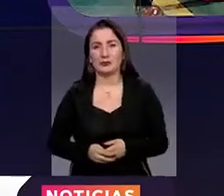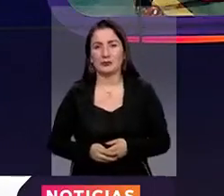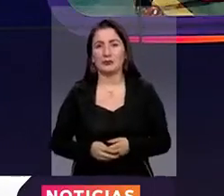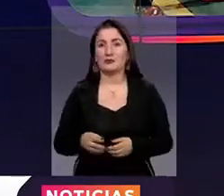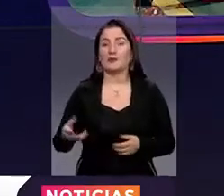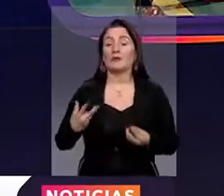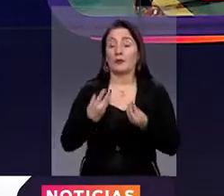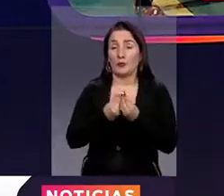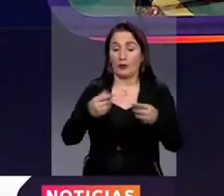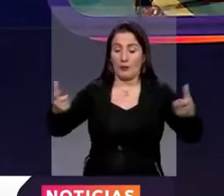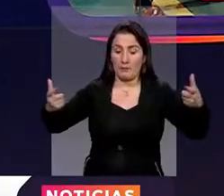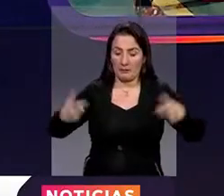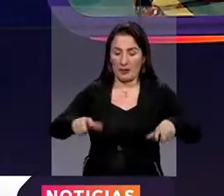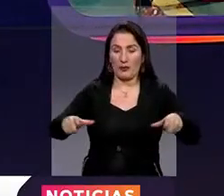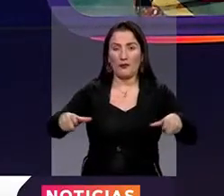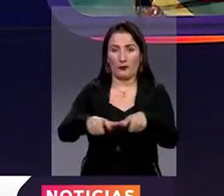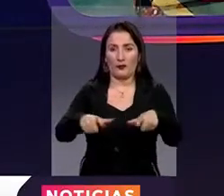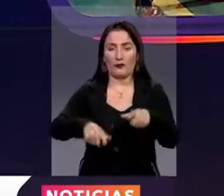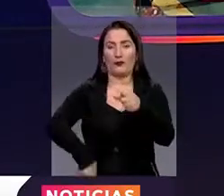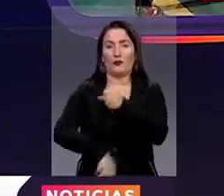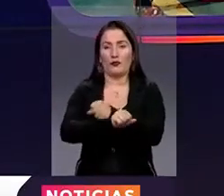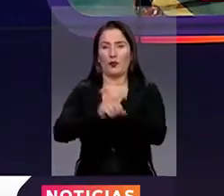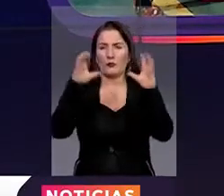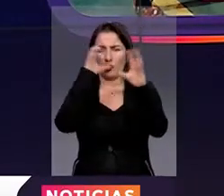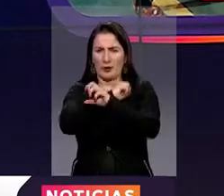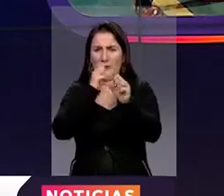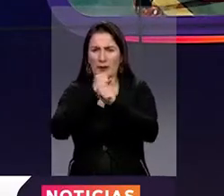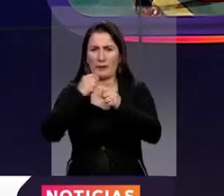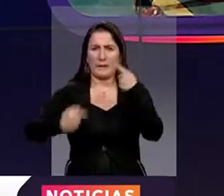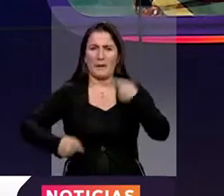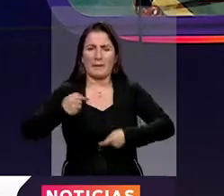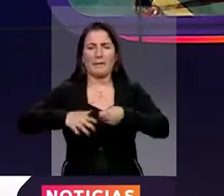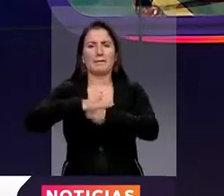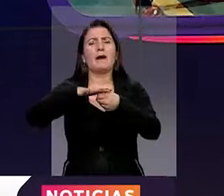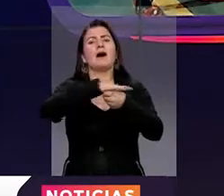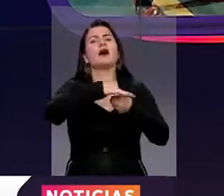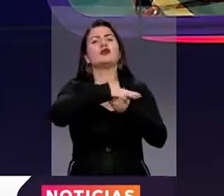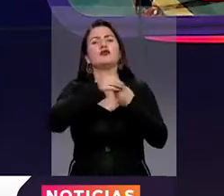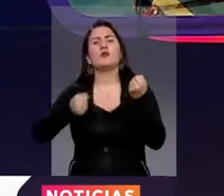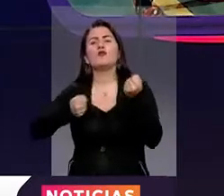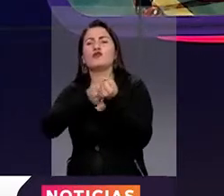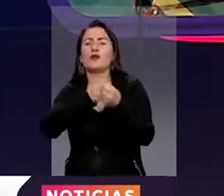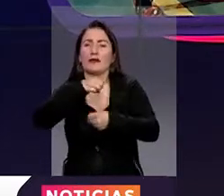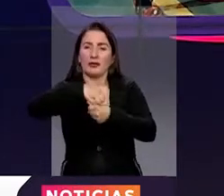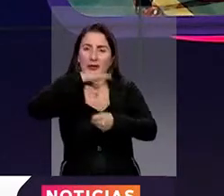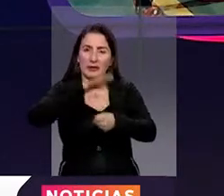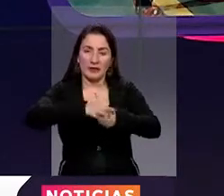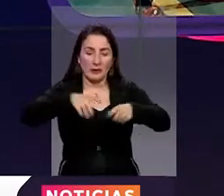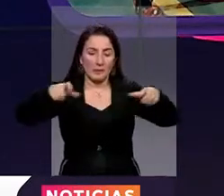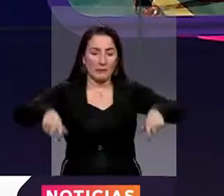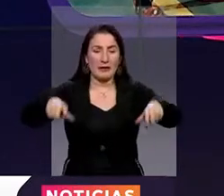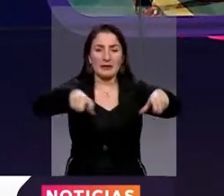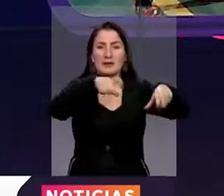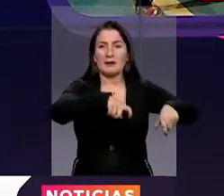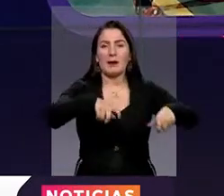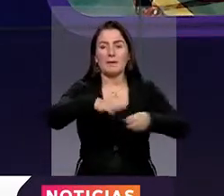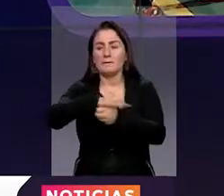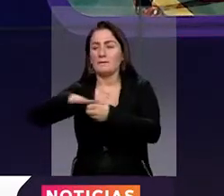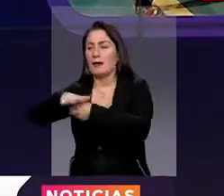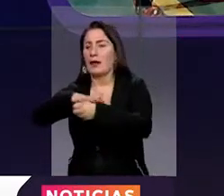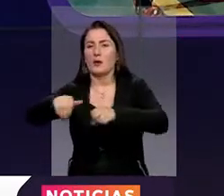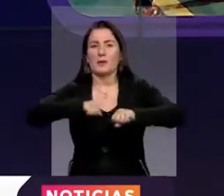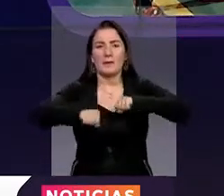Regresa el microfútbol nocturno a los barrios de la capital con un torneo impulsado por el distrito. La intención es recuperar las canchas de los barrios para las